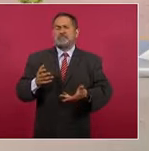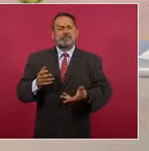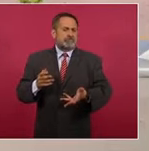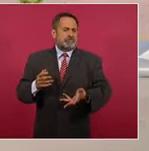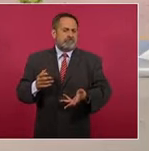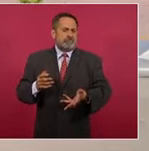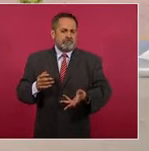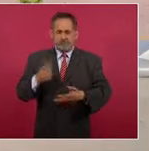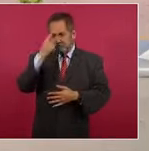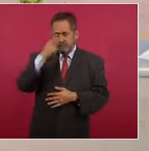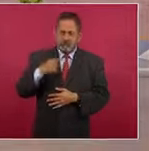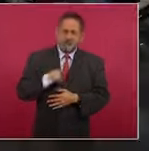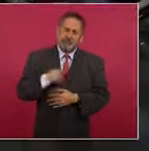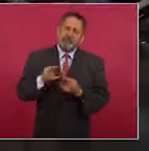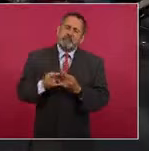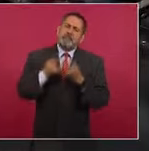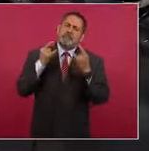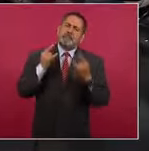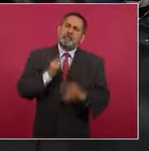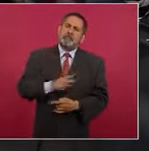pues para mí es histórico.